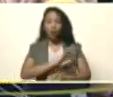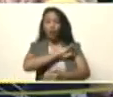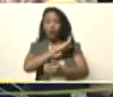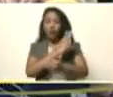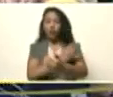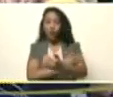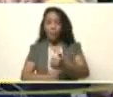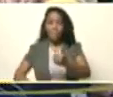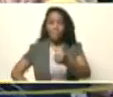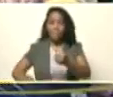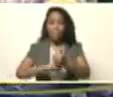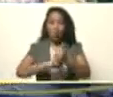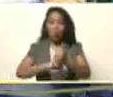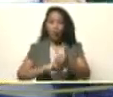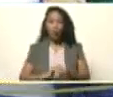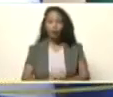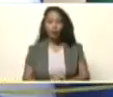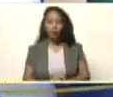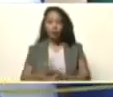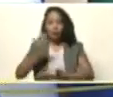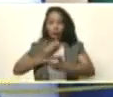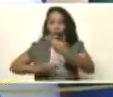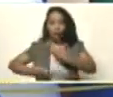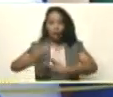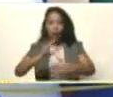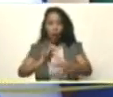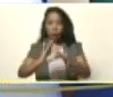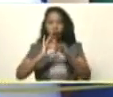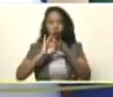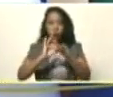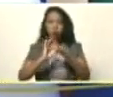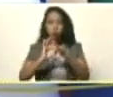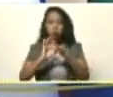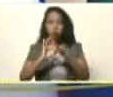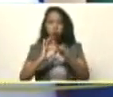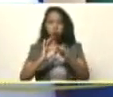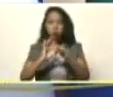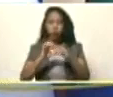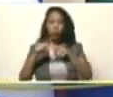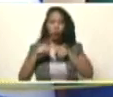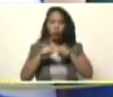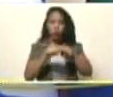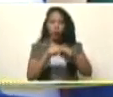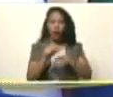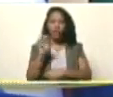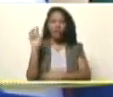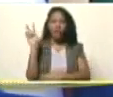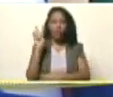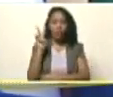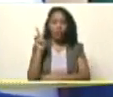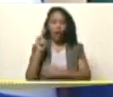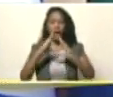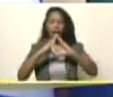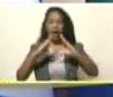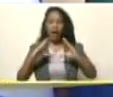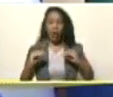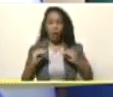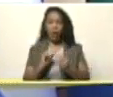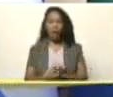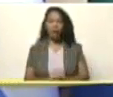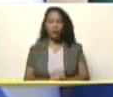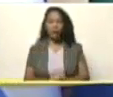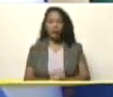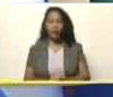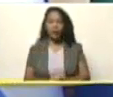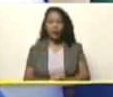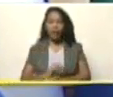fortalecer las relaciones bilaterales entre Venezuela y Nicaragua